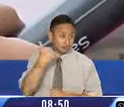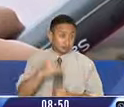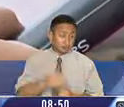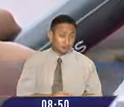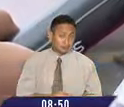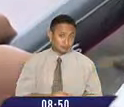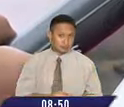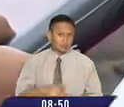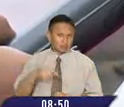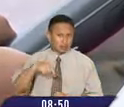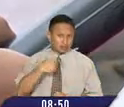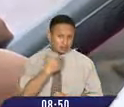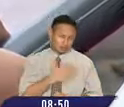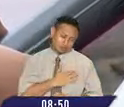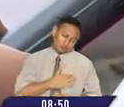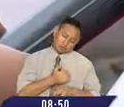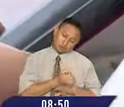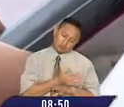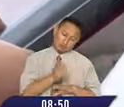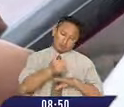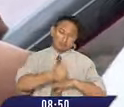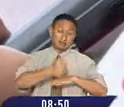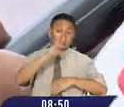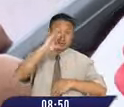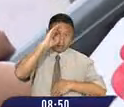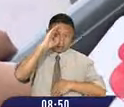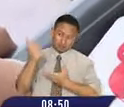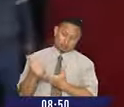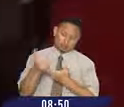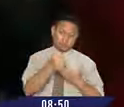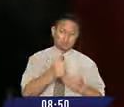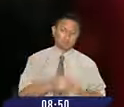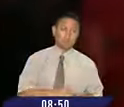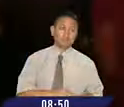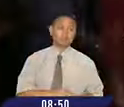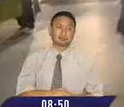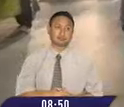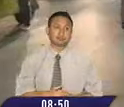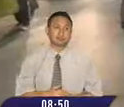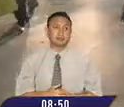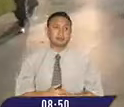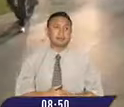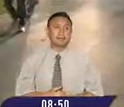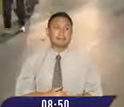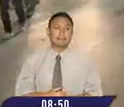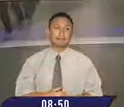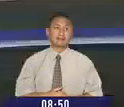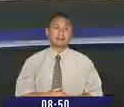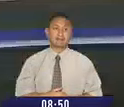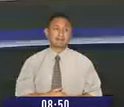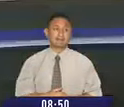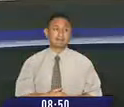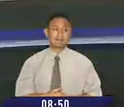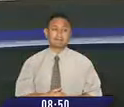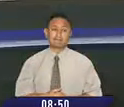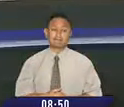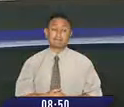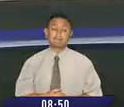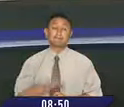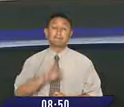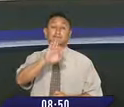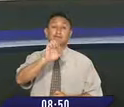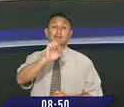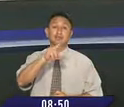nos recomendaría que la policía, o sea, nos resguarde más. Informó Edwin Fernández. Y en Tena, en la provincia del Napo,